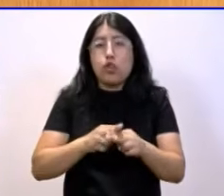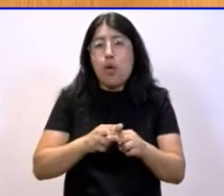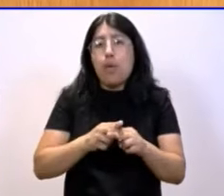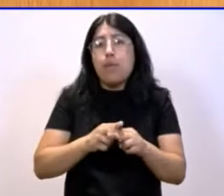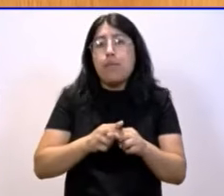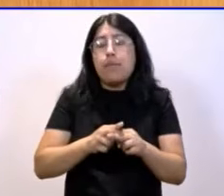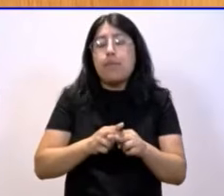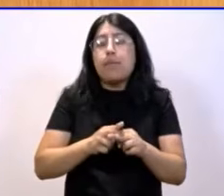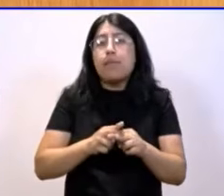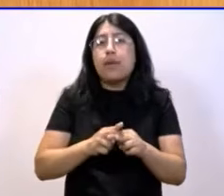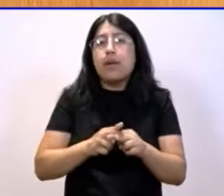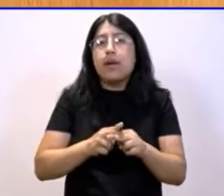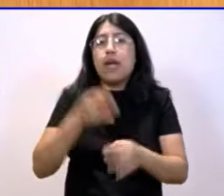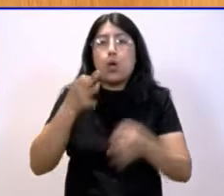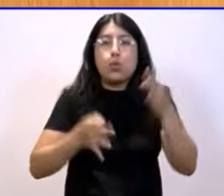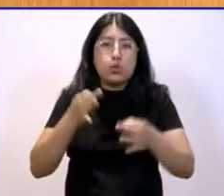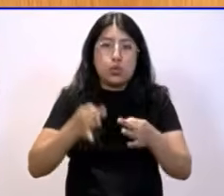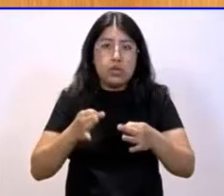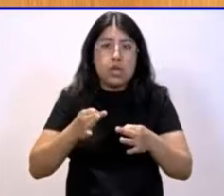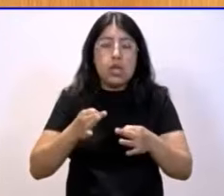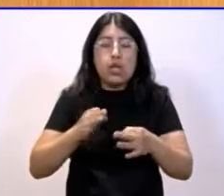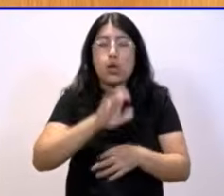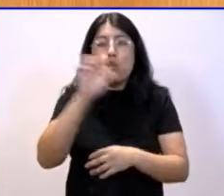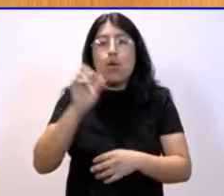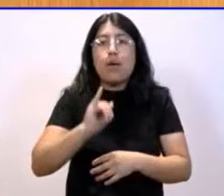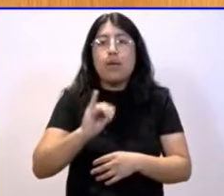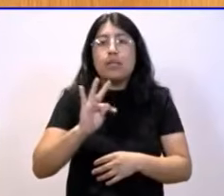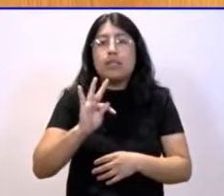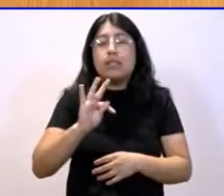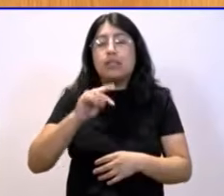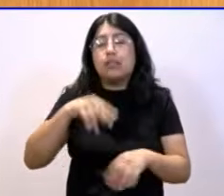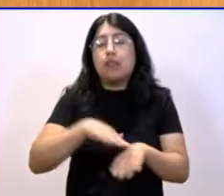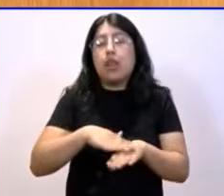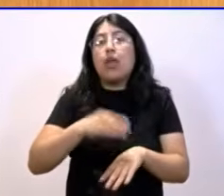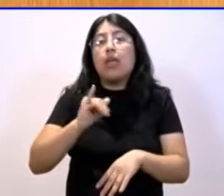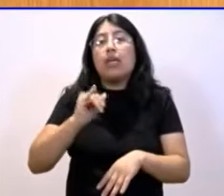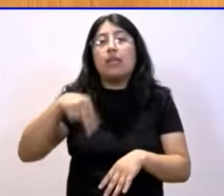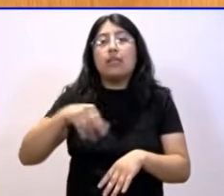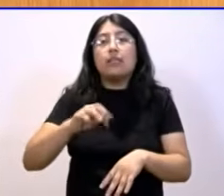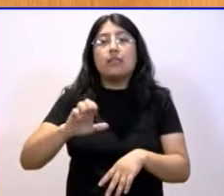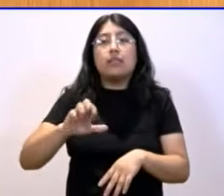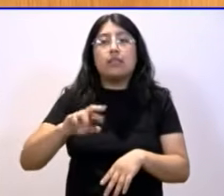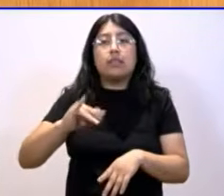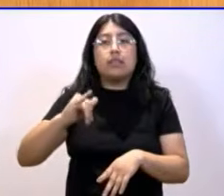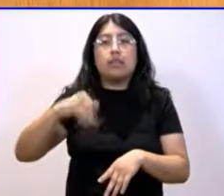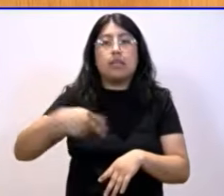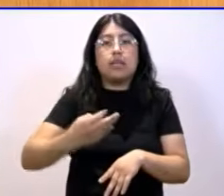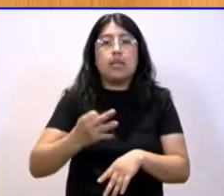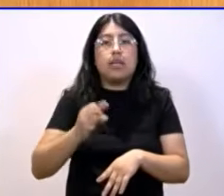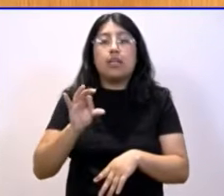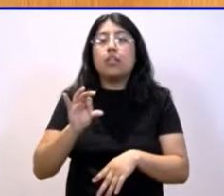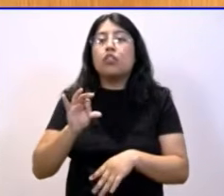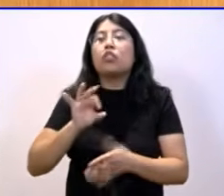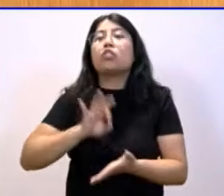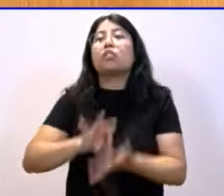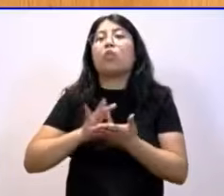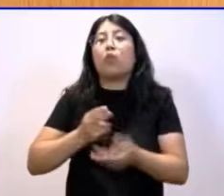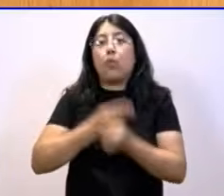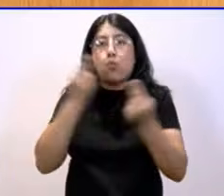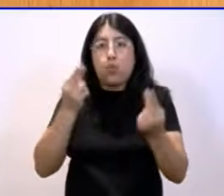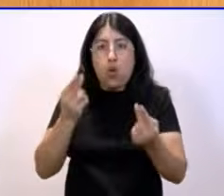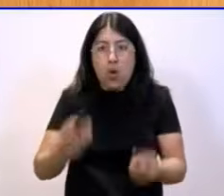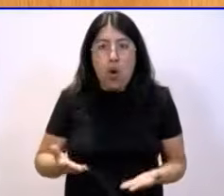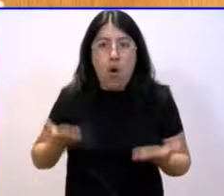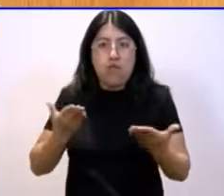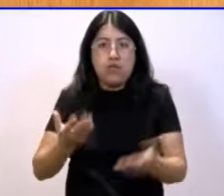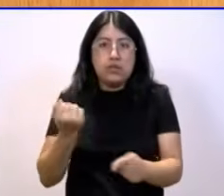de Justicia de la Unión Europea, o interinos, como les llama nuestra legislación, que también han realizado muchísimo esfuerzo en la prestación de los servicios públicos durante muchísimos